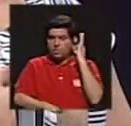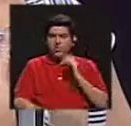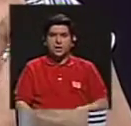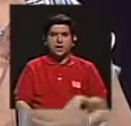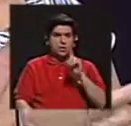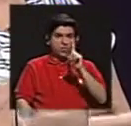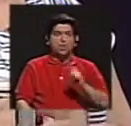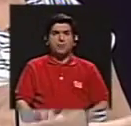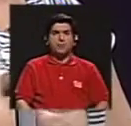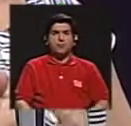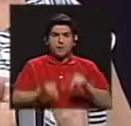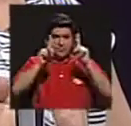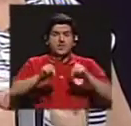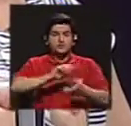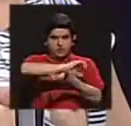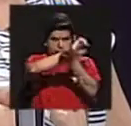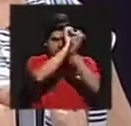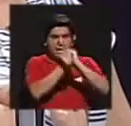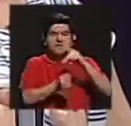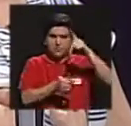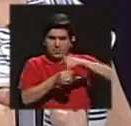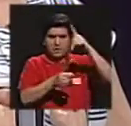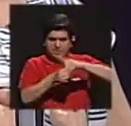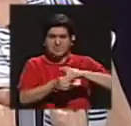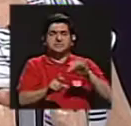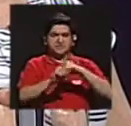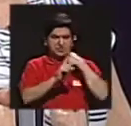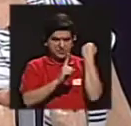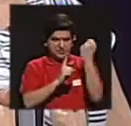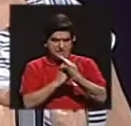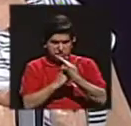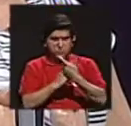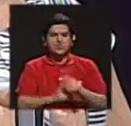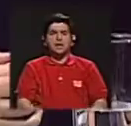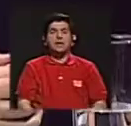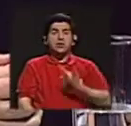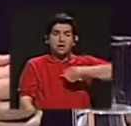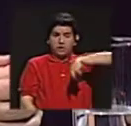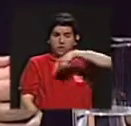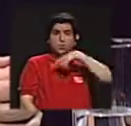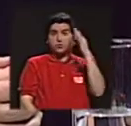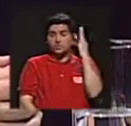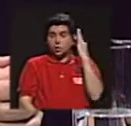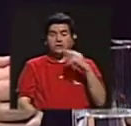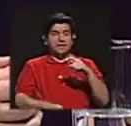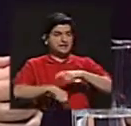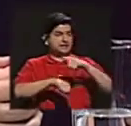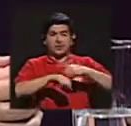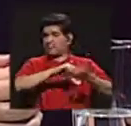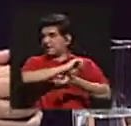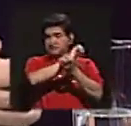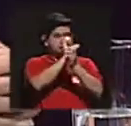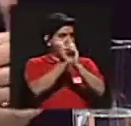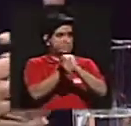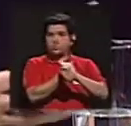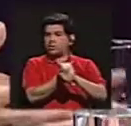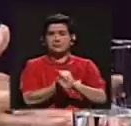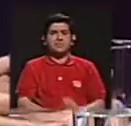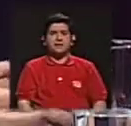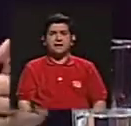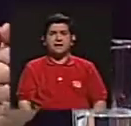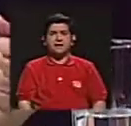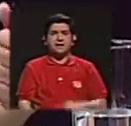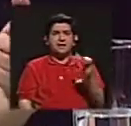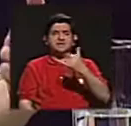como participante de su sociedad, es decir, nosotras hemos pasado por etapas que no han cambiado, que nos han quemado